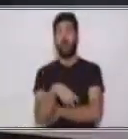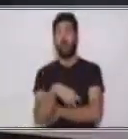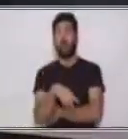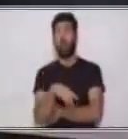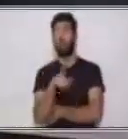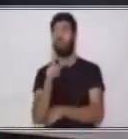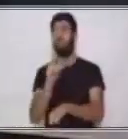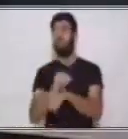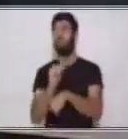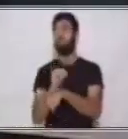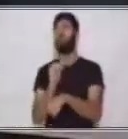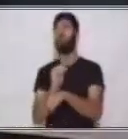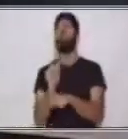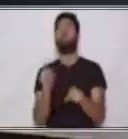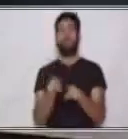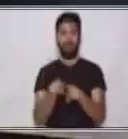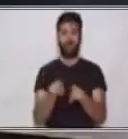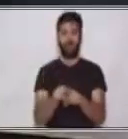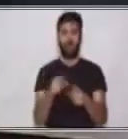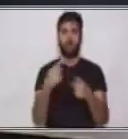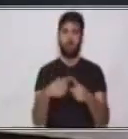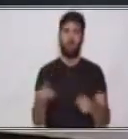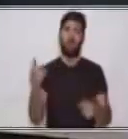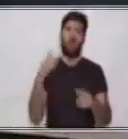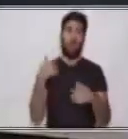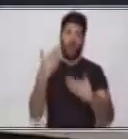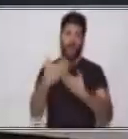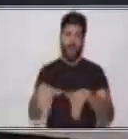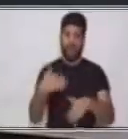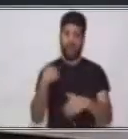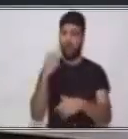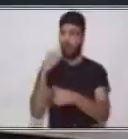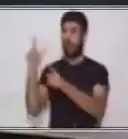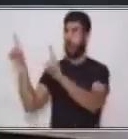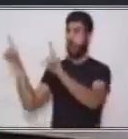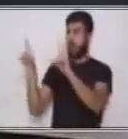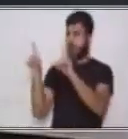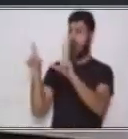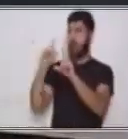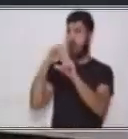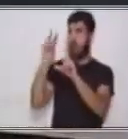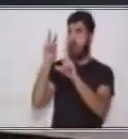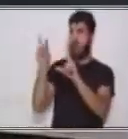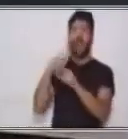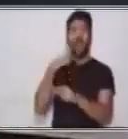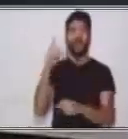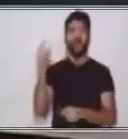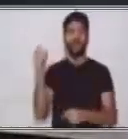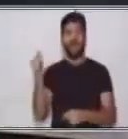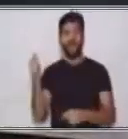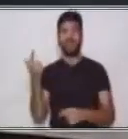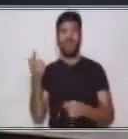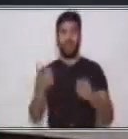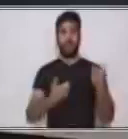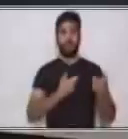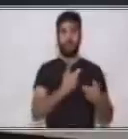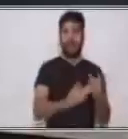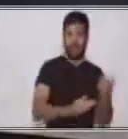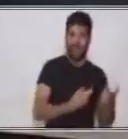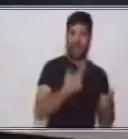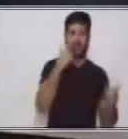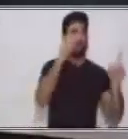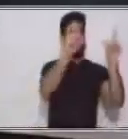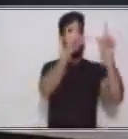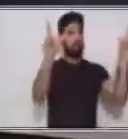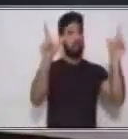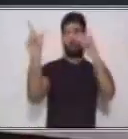vamos leyendo. Posiblemente cuando nosotros salimos a la calle nos vamos identificando en alguna tienda, en el mercado, en donde están muchos títulos.